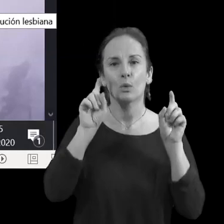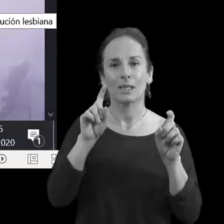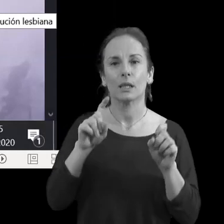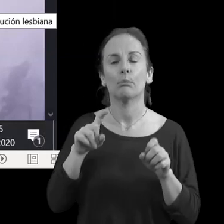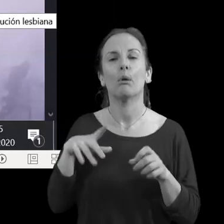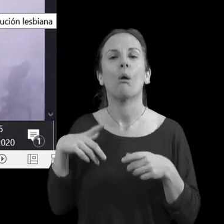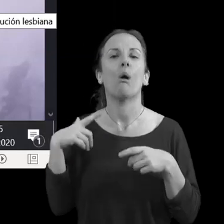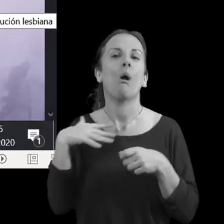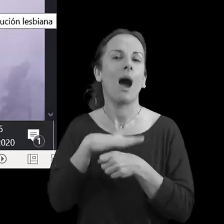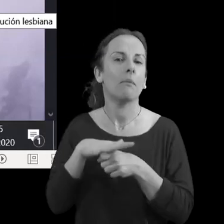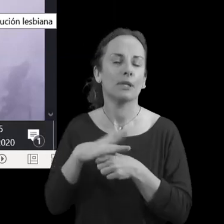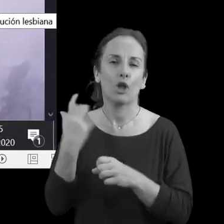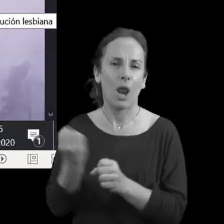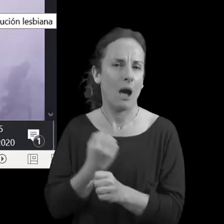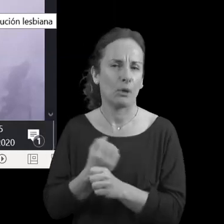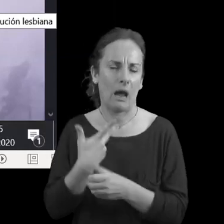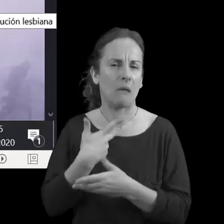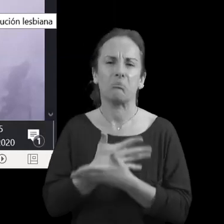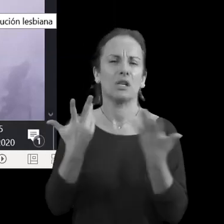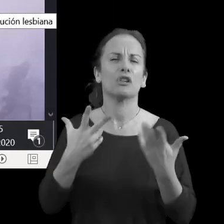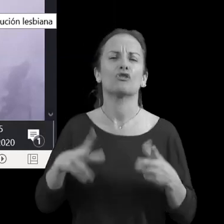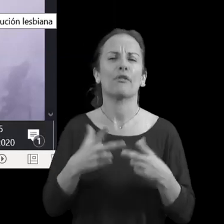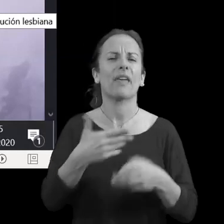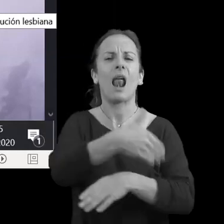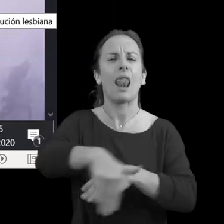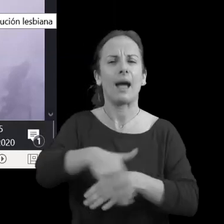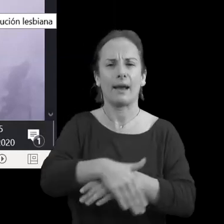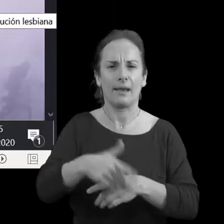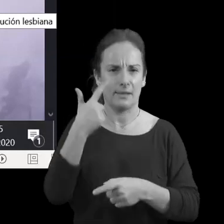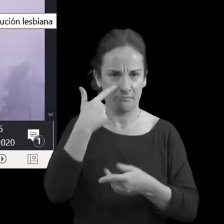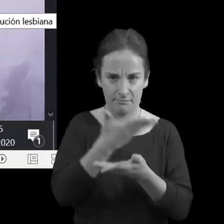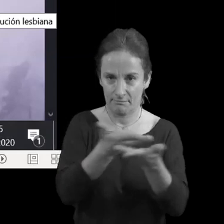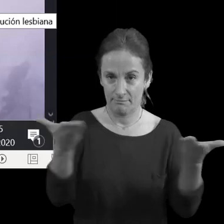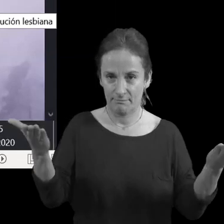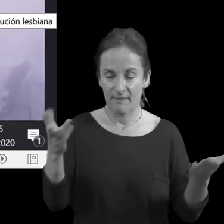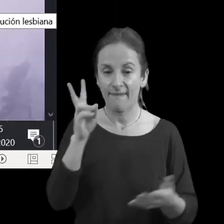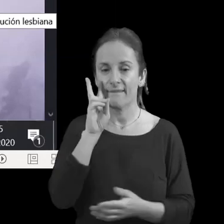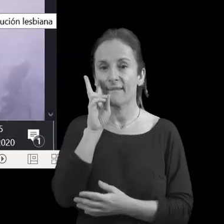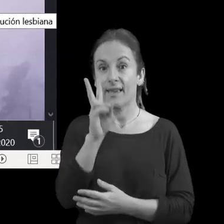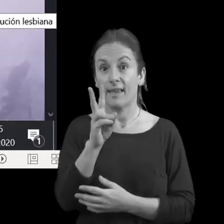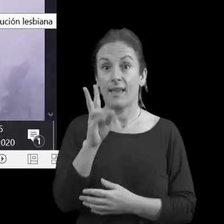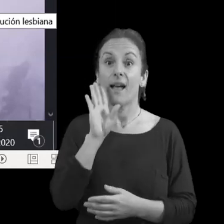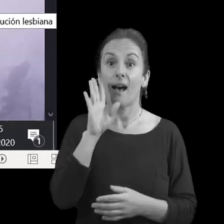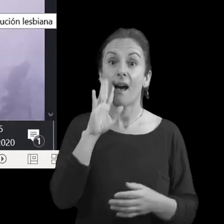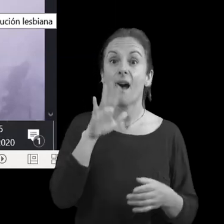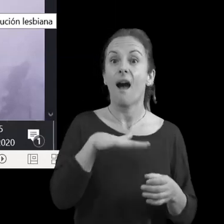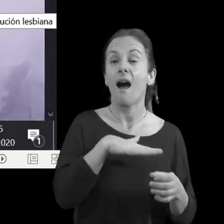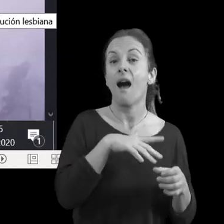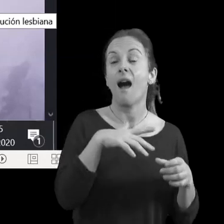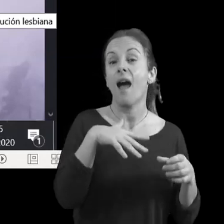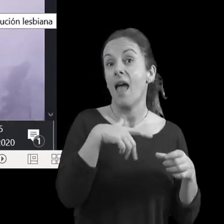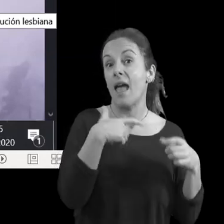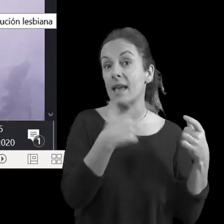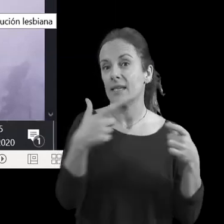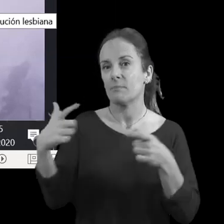laboral, pensamos en el espacio social en general, ¿no? La calle, etcétera. Vemos que todos estos espacios son grandes